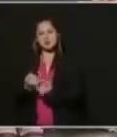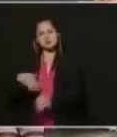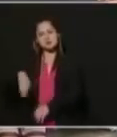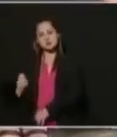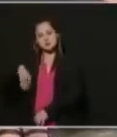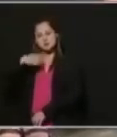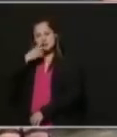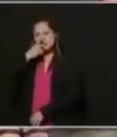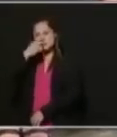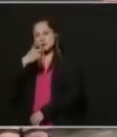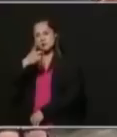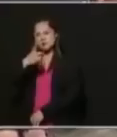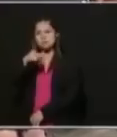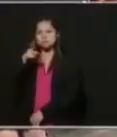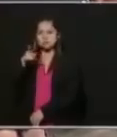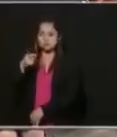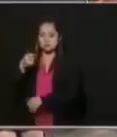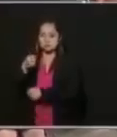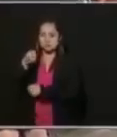sirva para usted